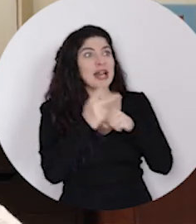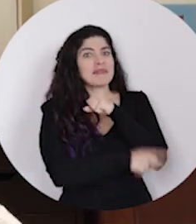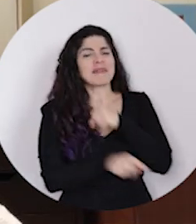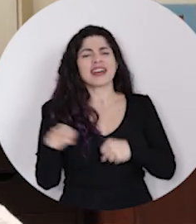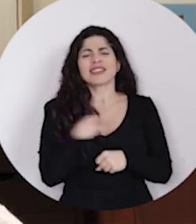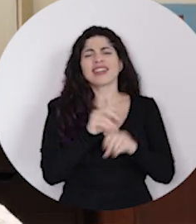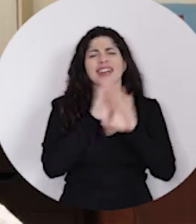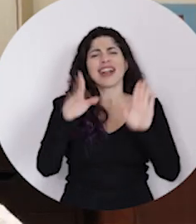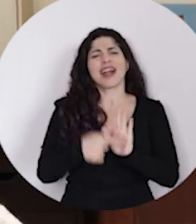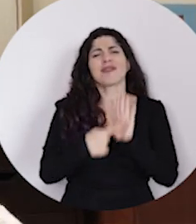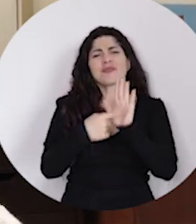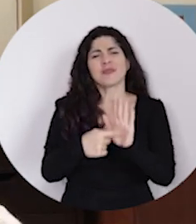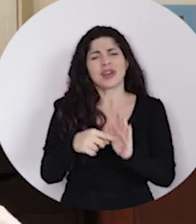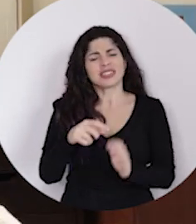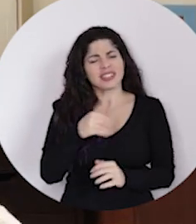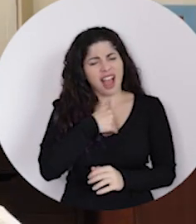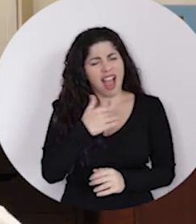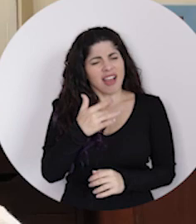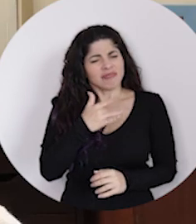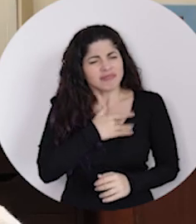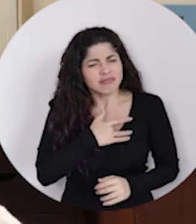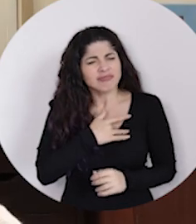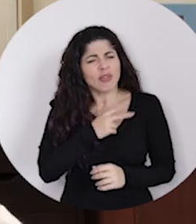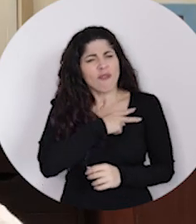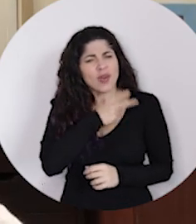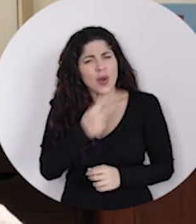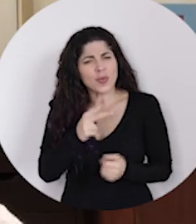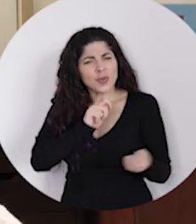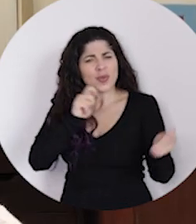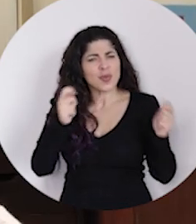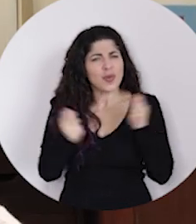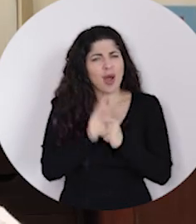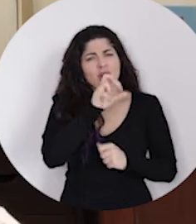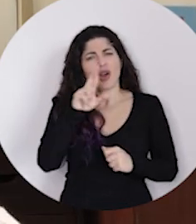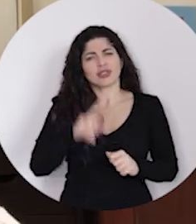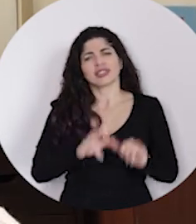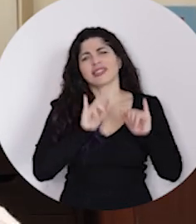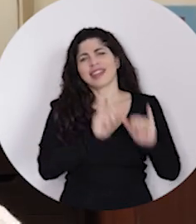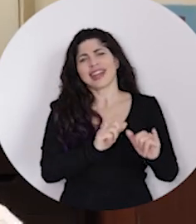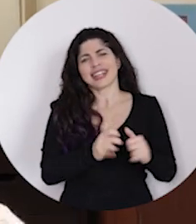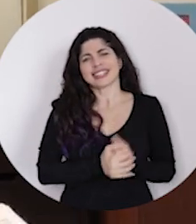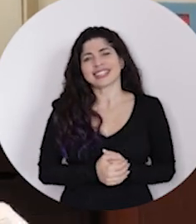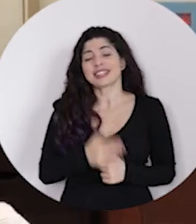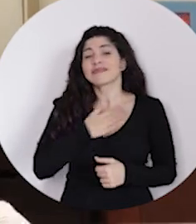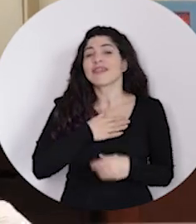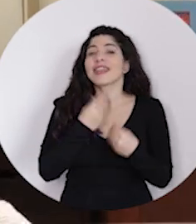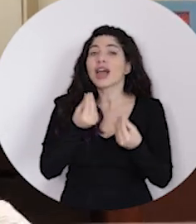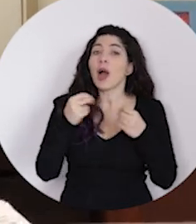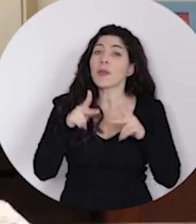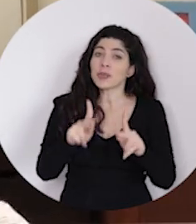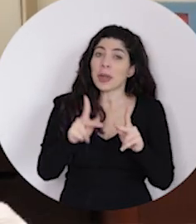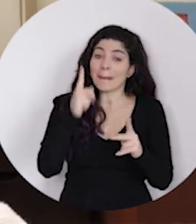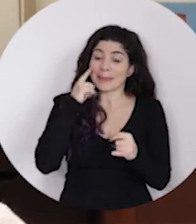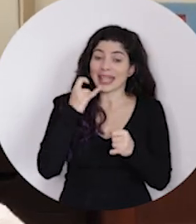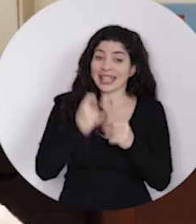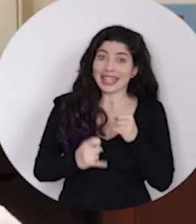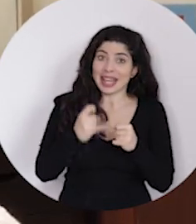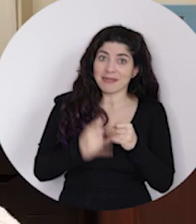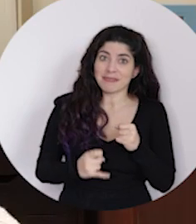Patrio es señal inequívoca de esta vocación y voluntad transformadora y trascendente de Costa Rica.